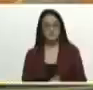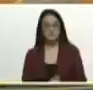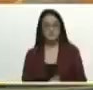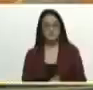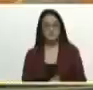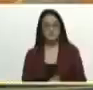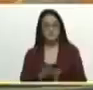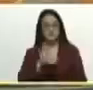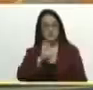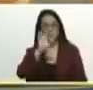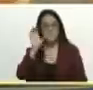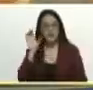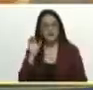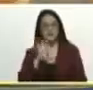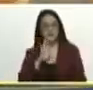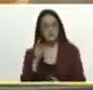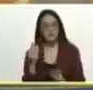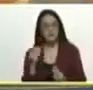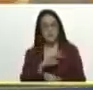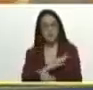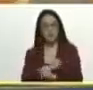de cinco países muy poderosos.